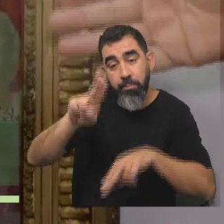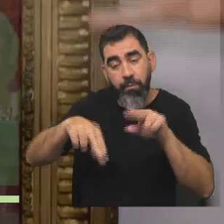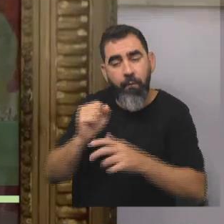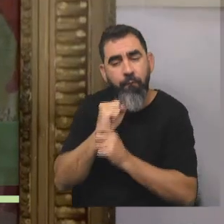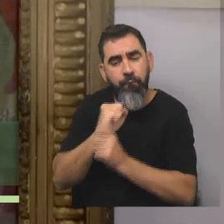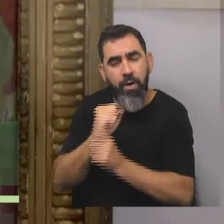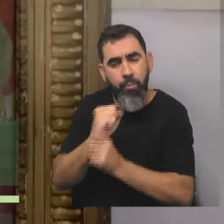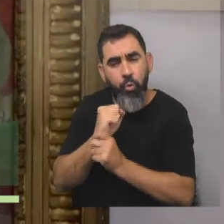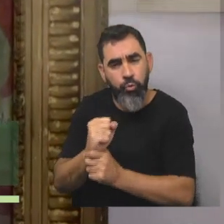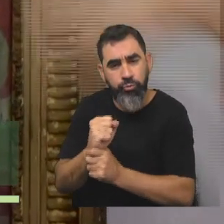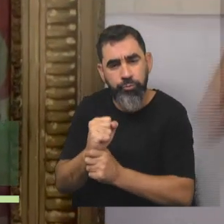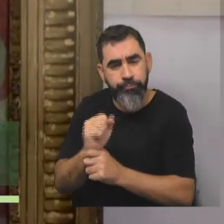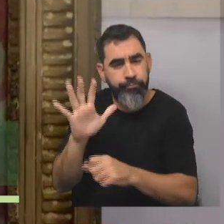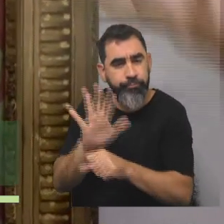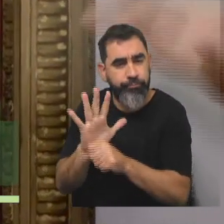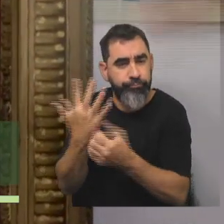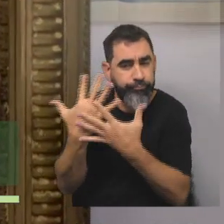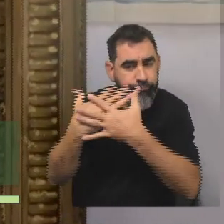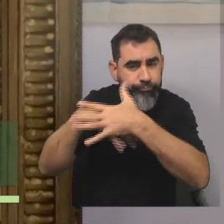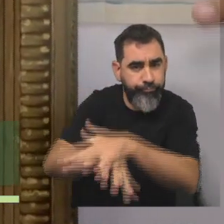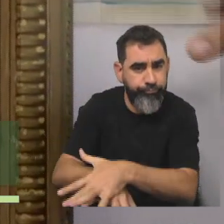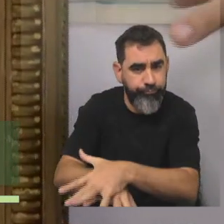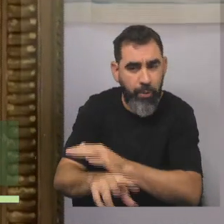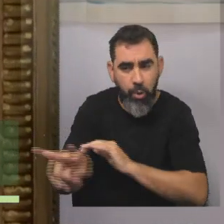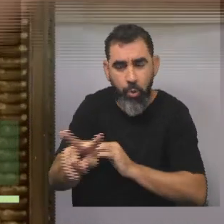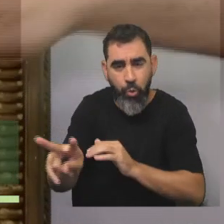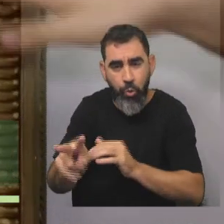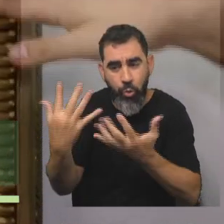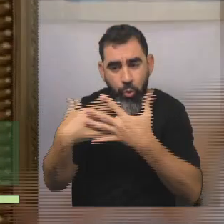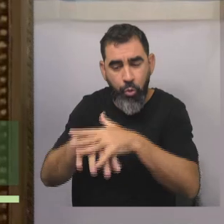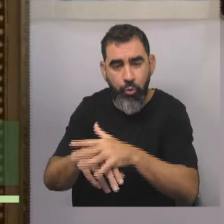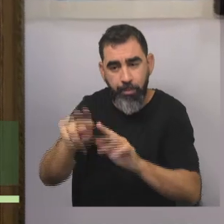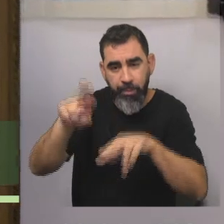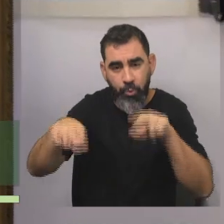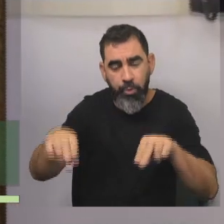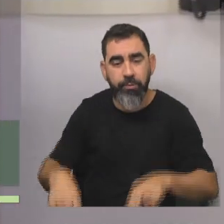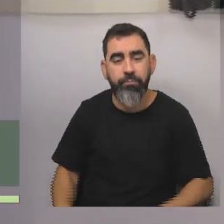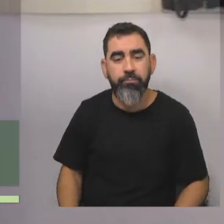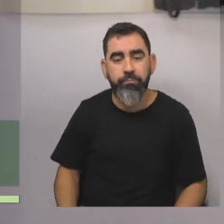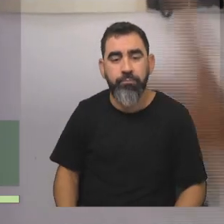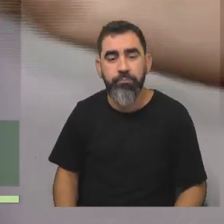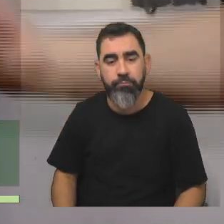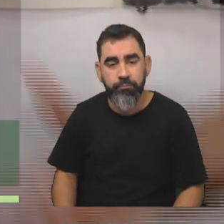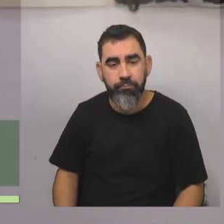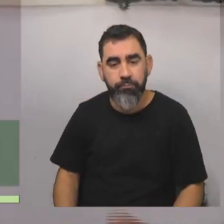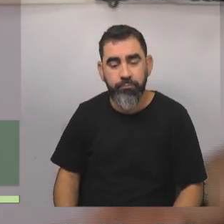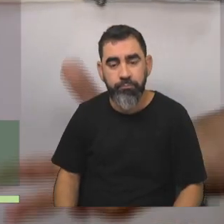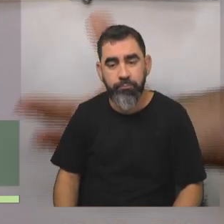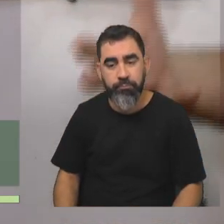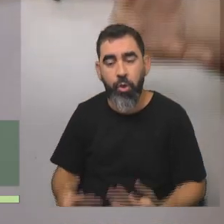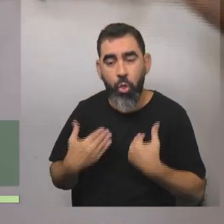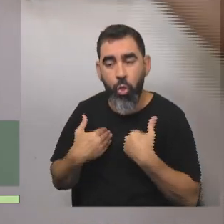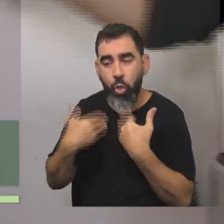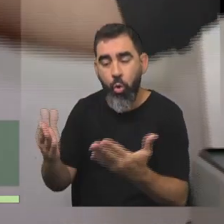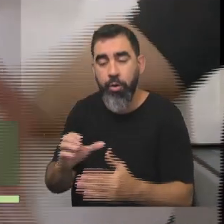arzadun Entonces es como una autoficción del propio arzadun sobre Zavala y él mismo y nada lo donó para la comedia